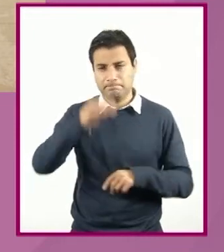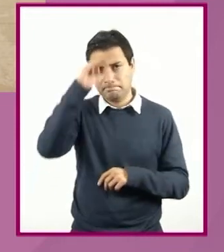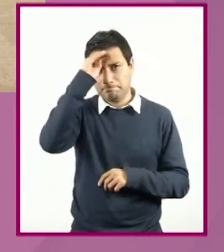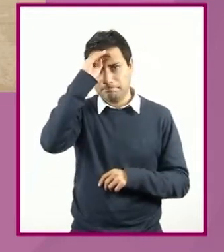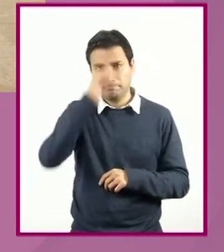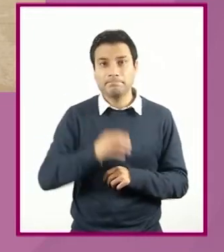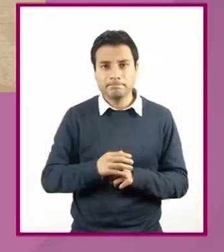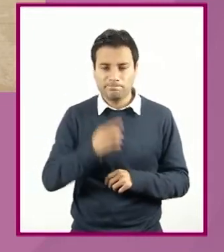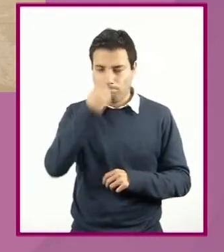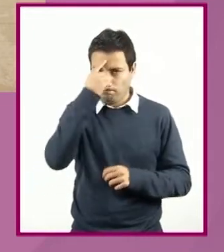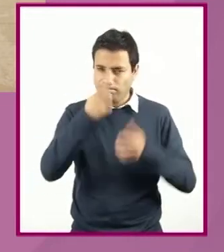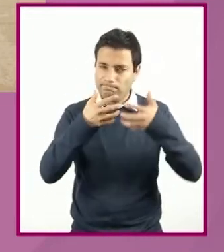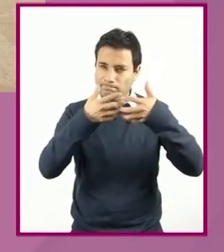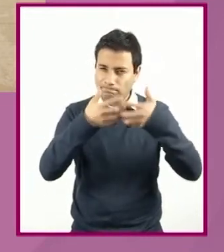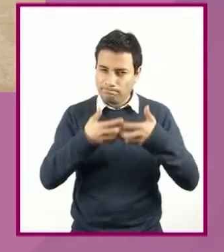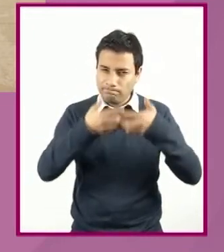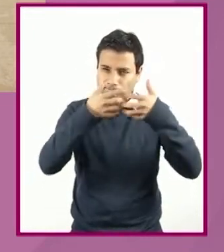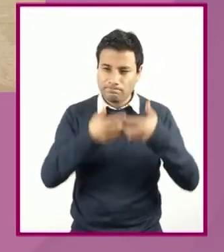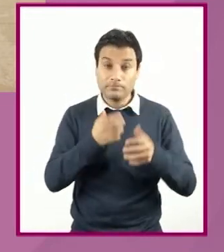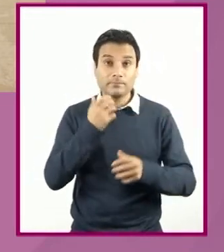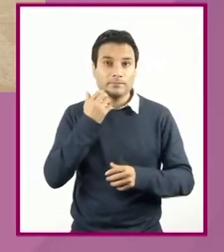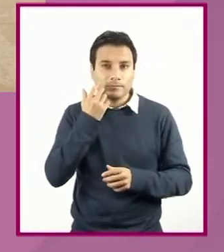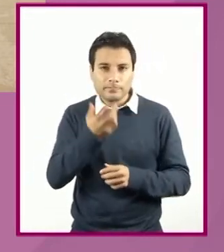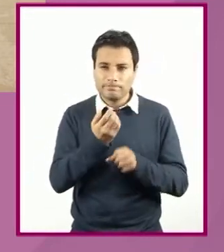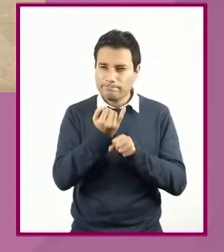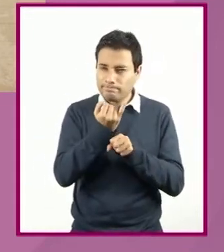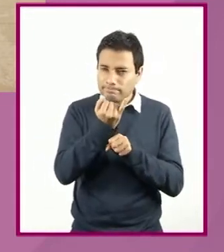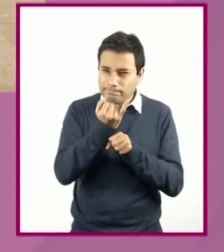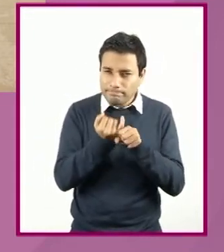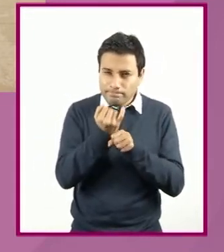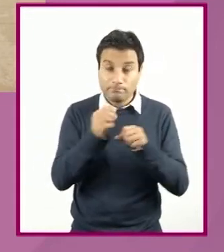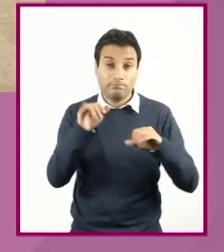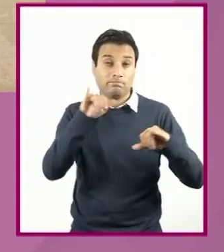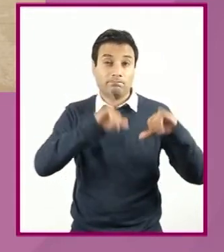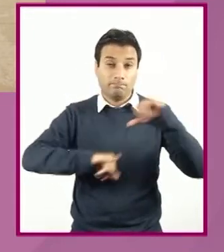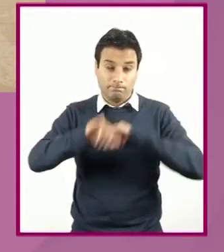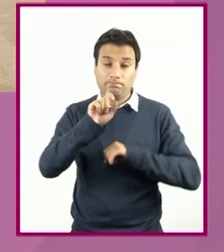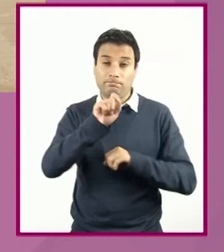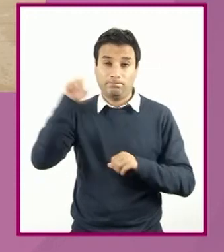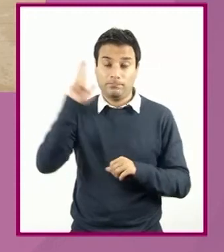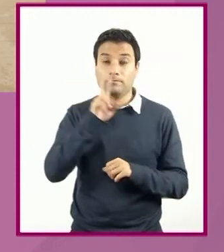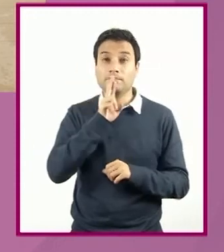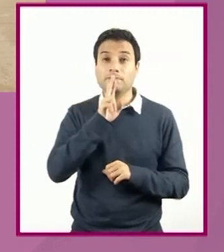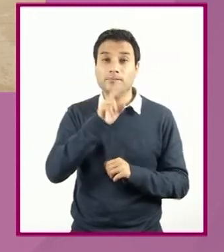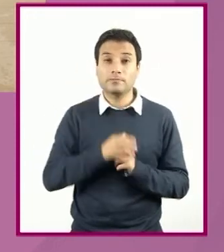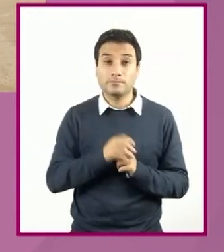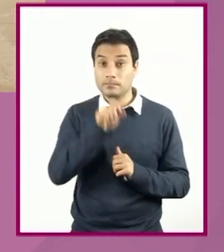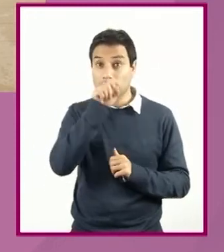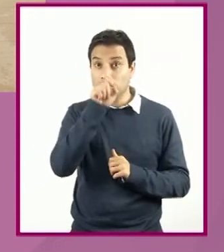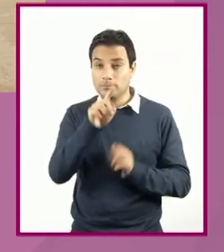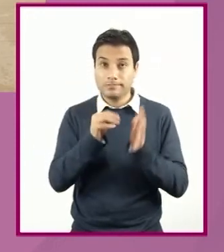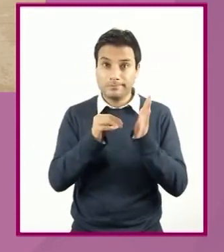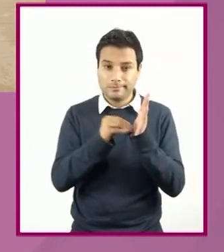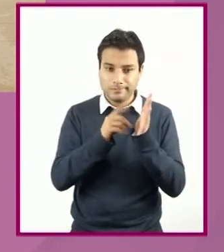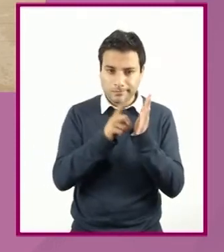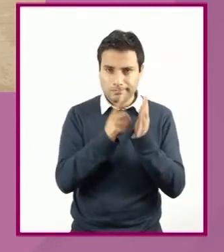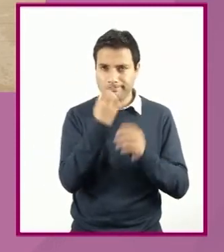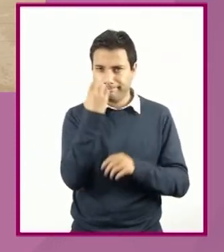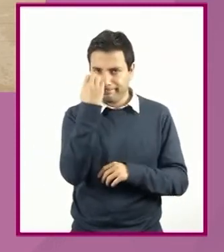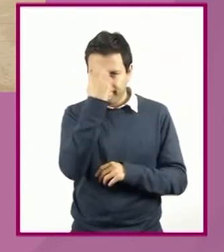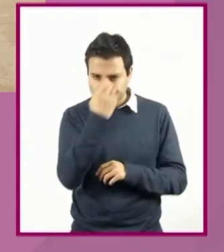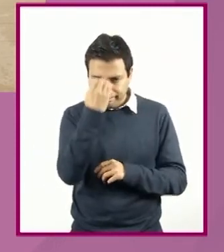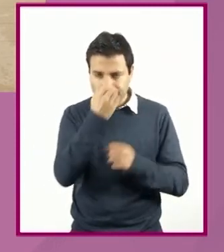el racionalismo. El saber científico ganó un gran prestigio y se perfeccionaron las técnicas de observación y de